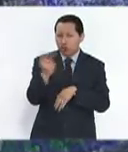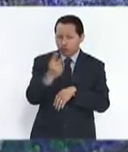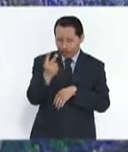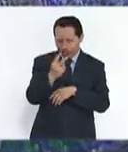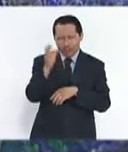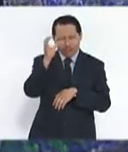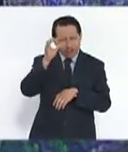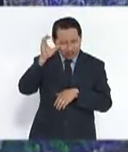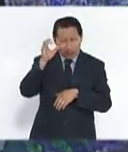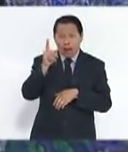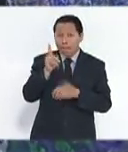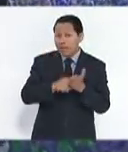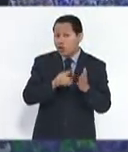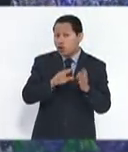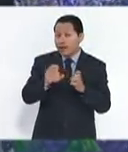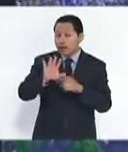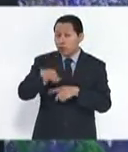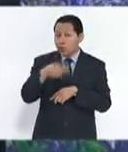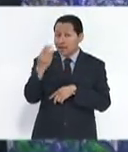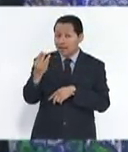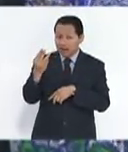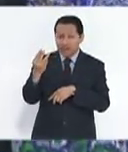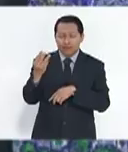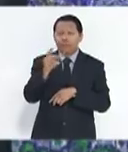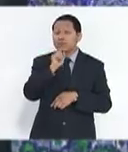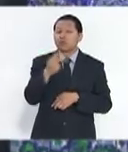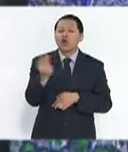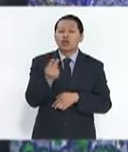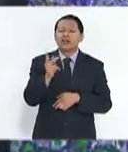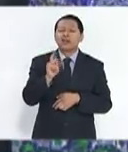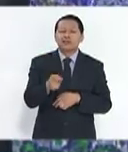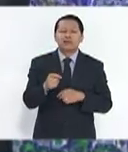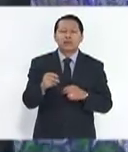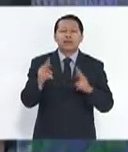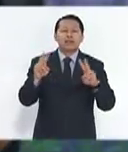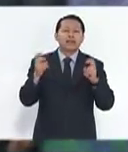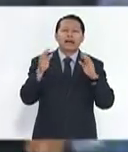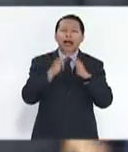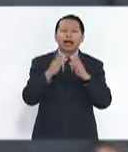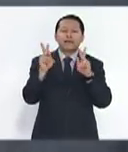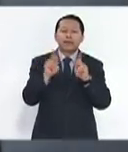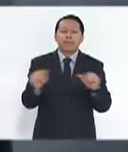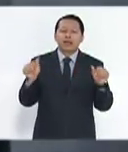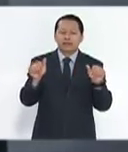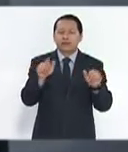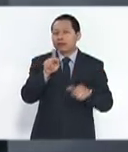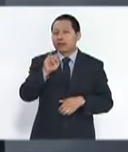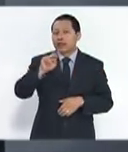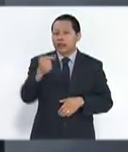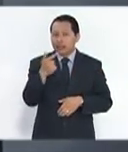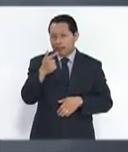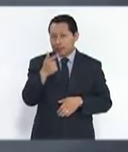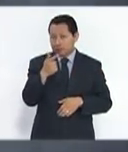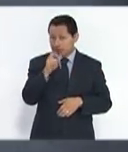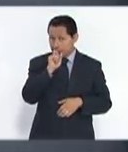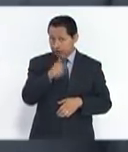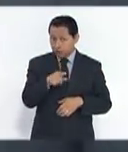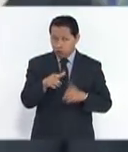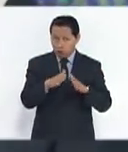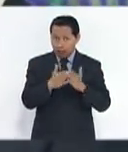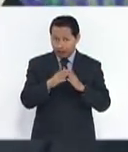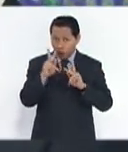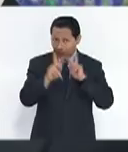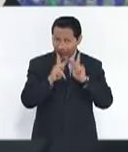en 1953. Ambos mandatarios ingresaron a la Casa de la Paz. Ahí Kim escribió en el libro